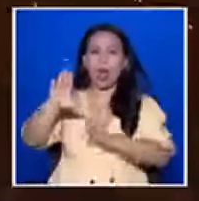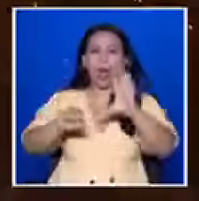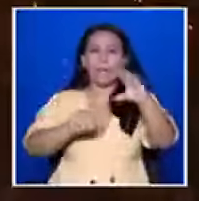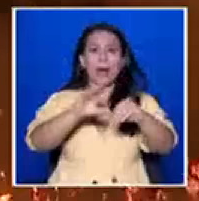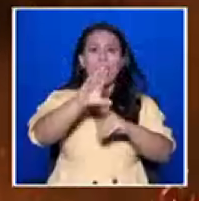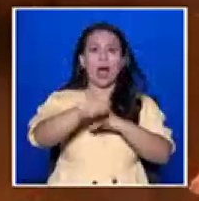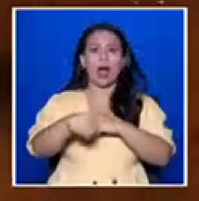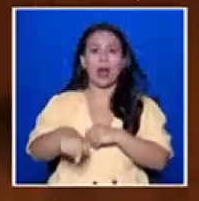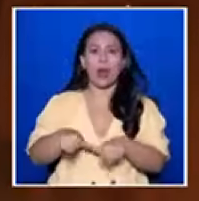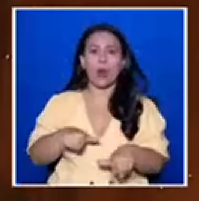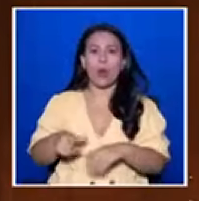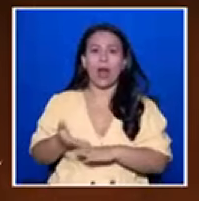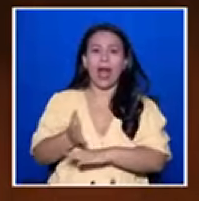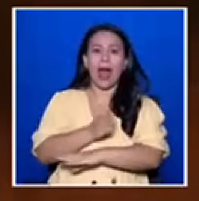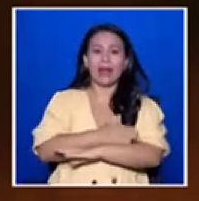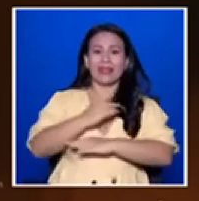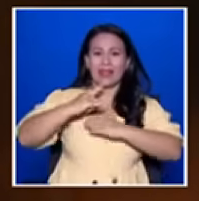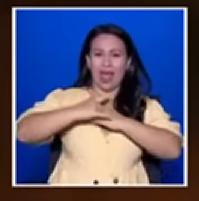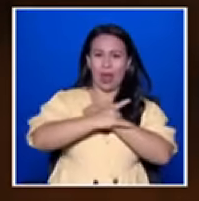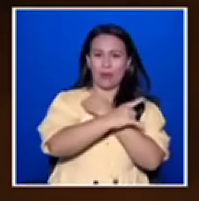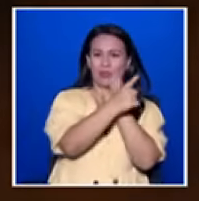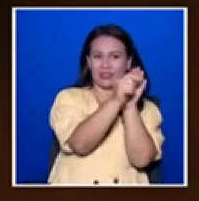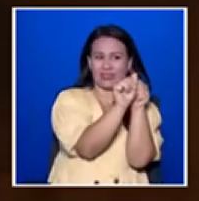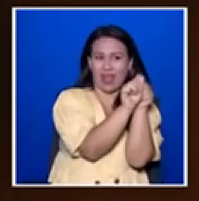en Tababela, Ollambarillo y Puembo.